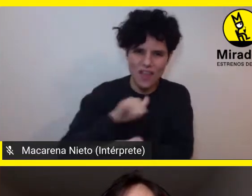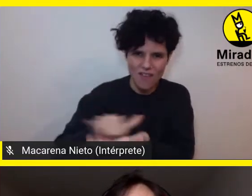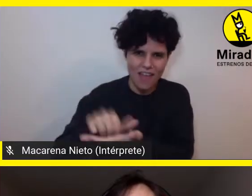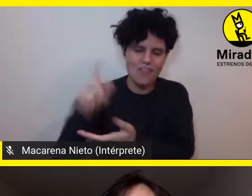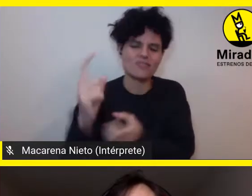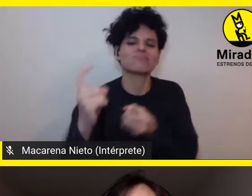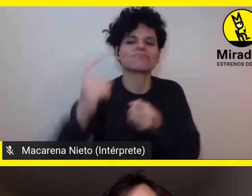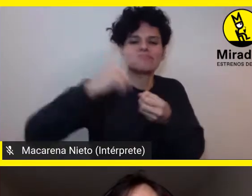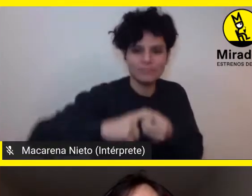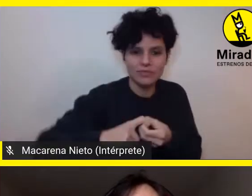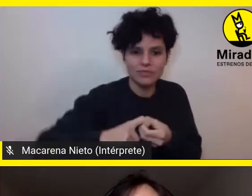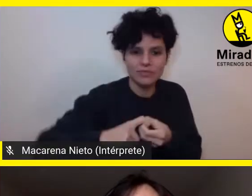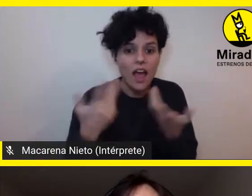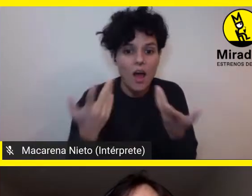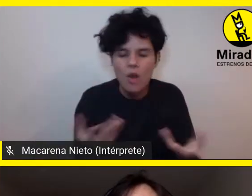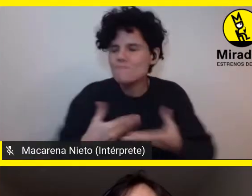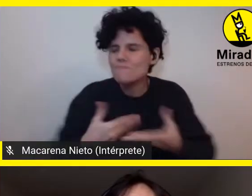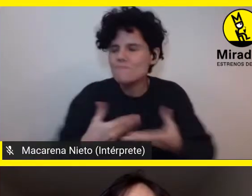que está